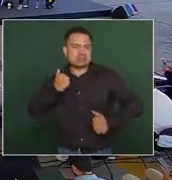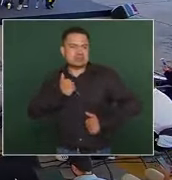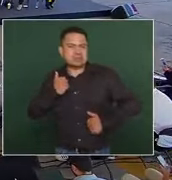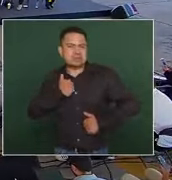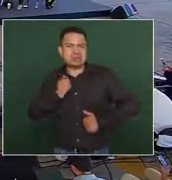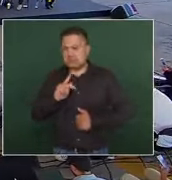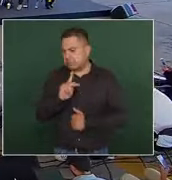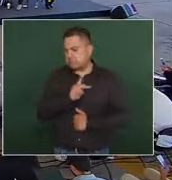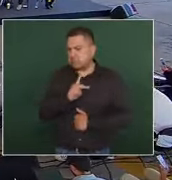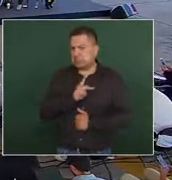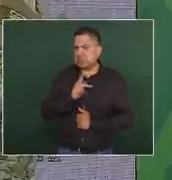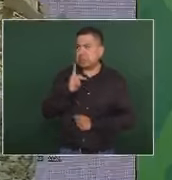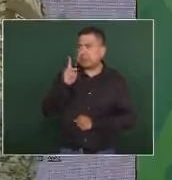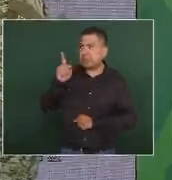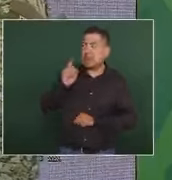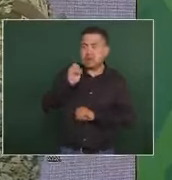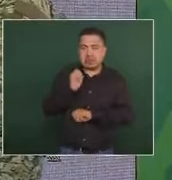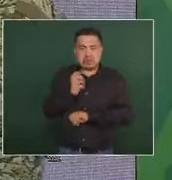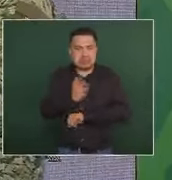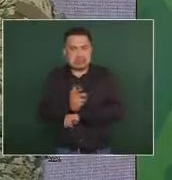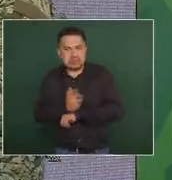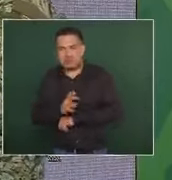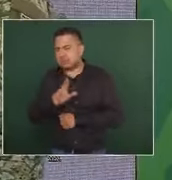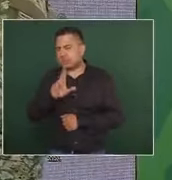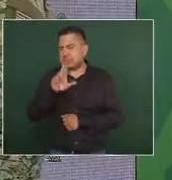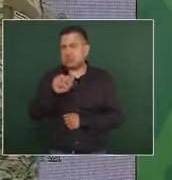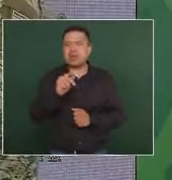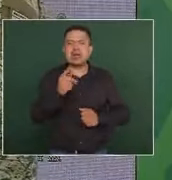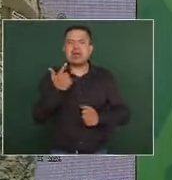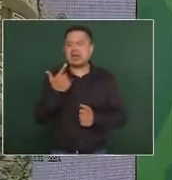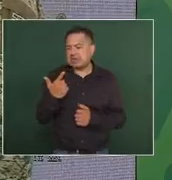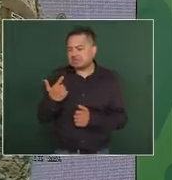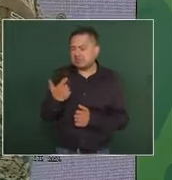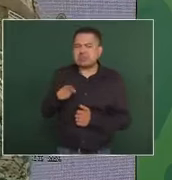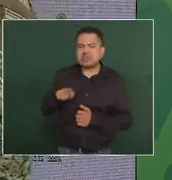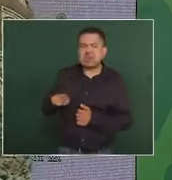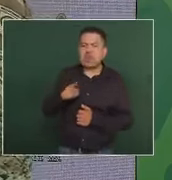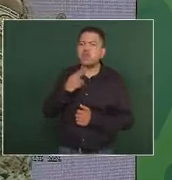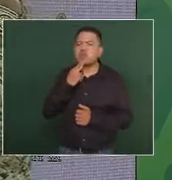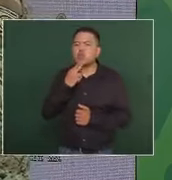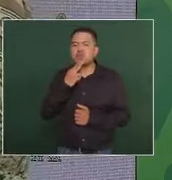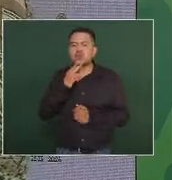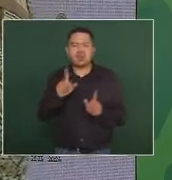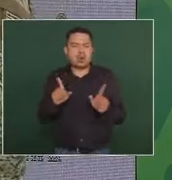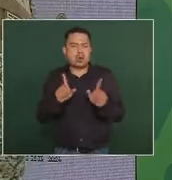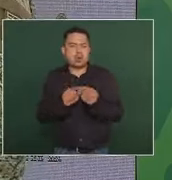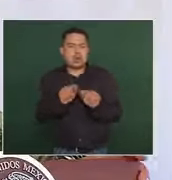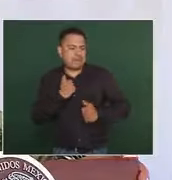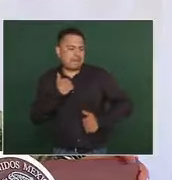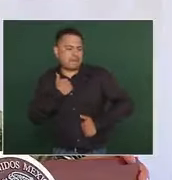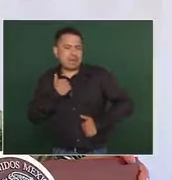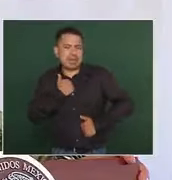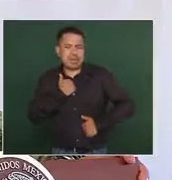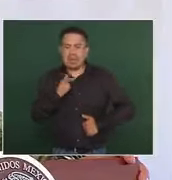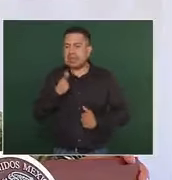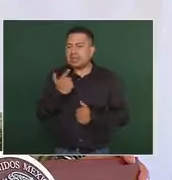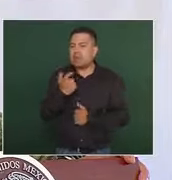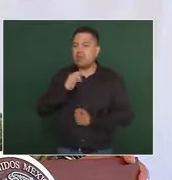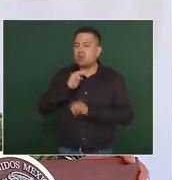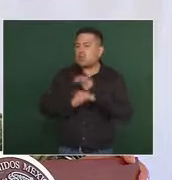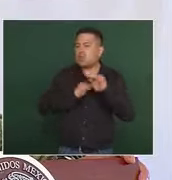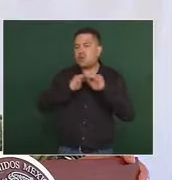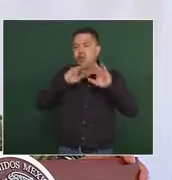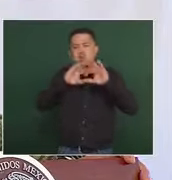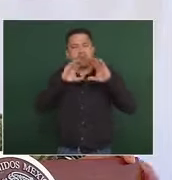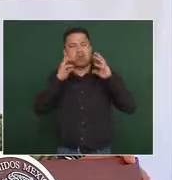ejército de Estados Unidos, no, es armamento de uso militar, armamento que en todo el mundo